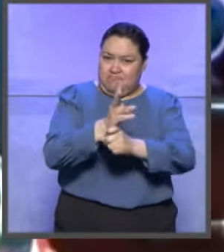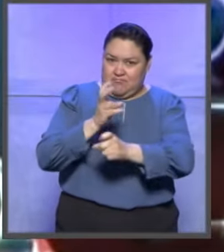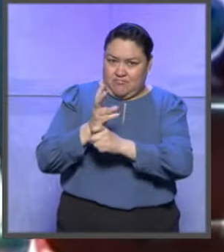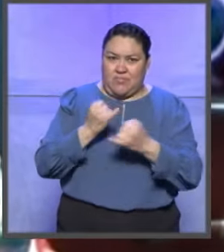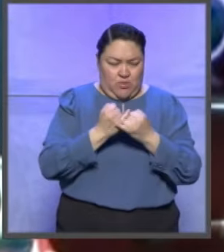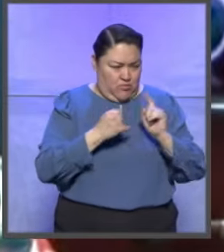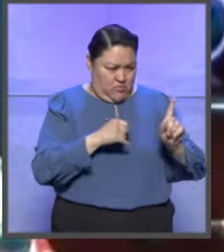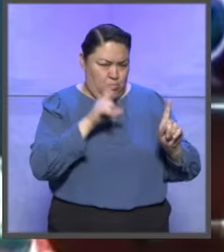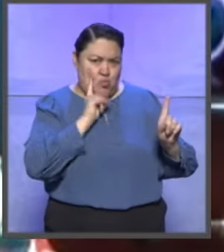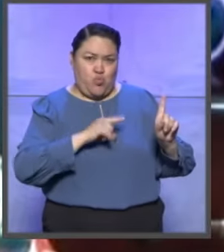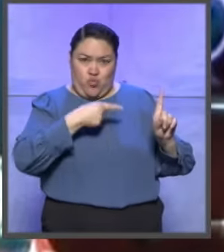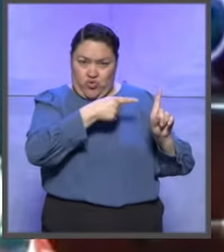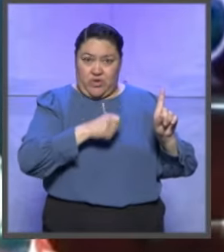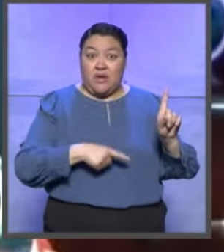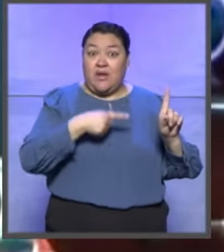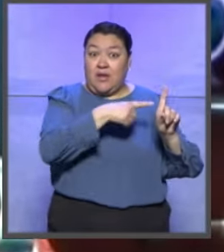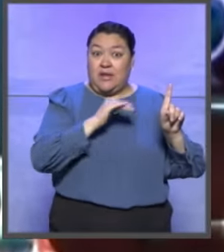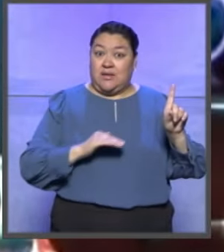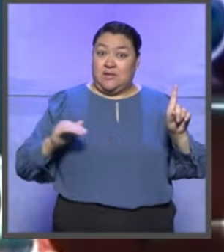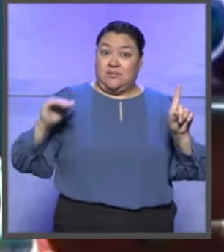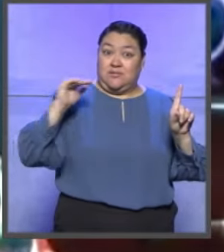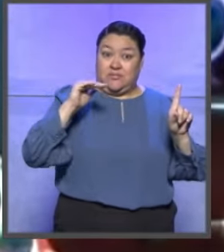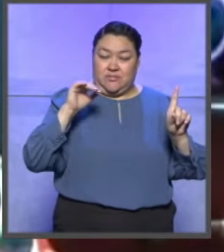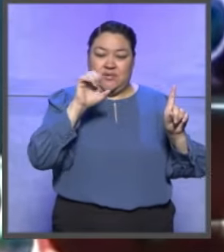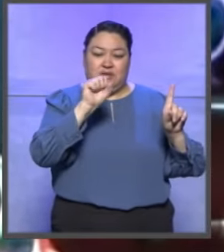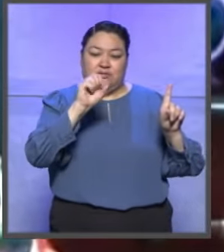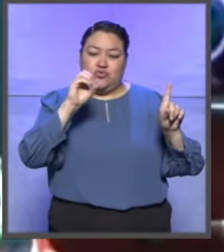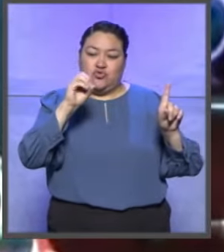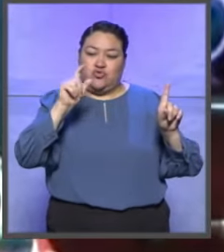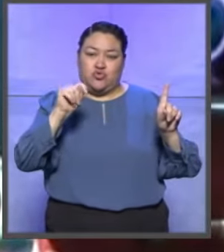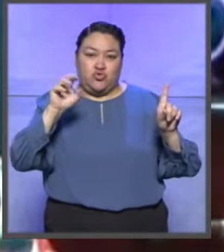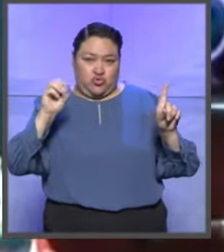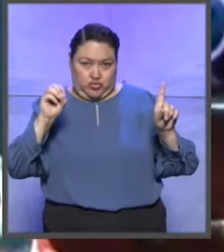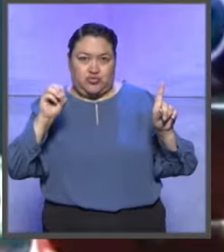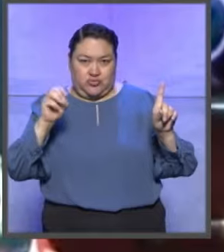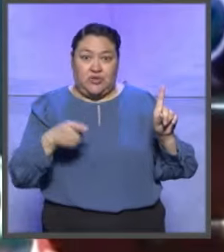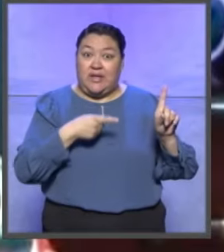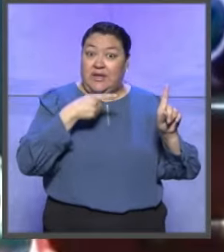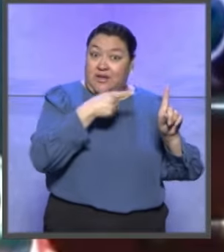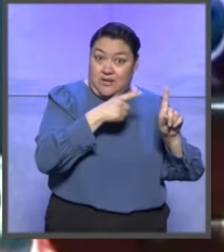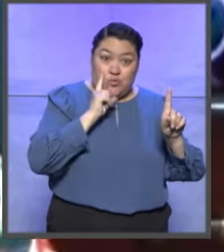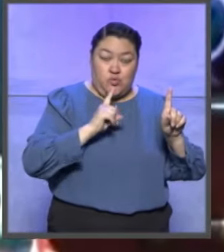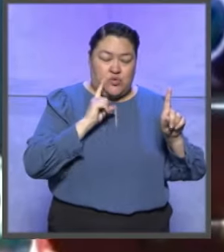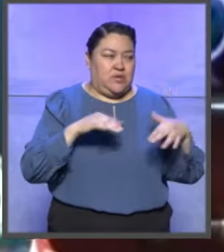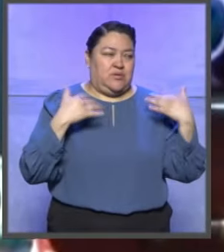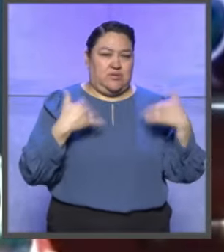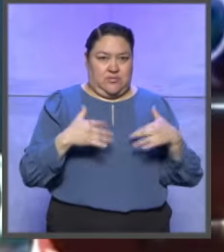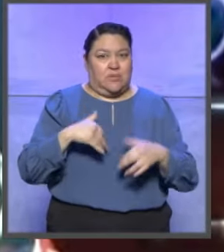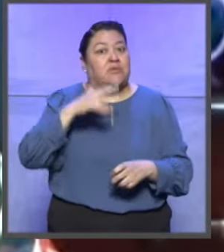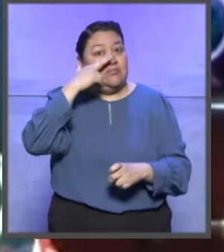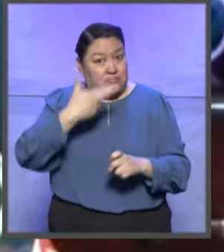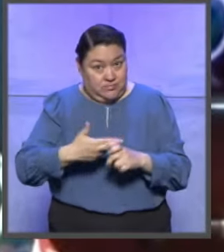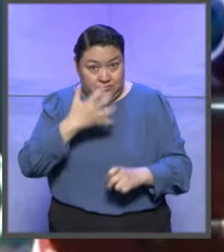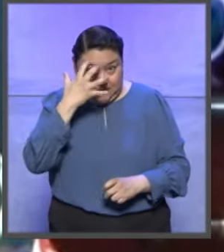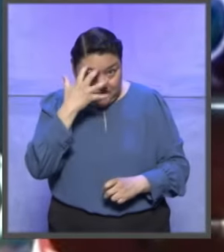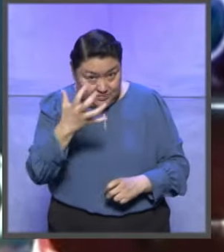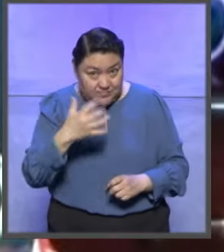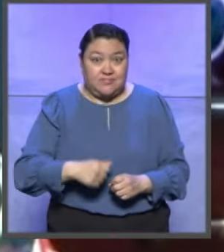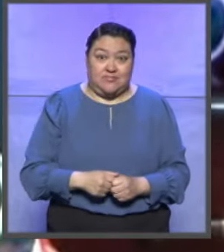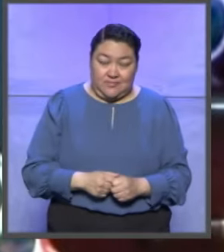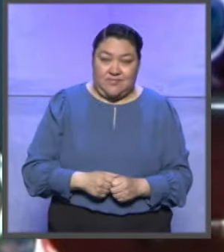que es mujer, la magistrada Mónica Aralí Soto Fregoso. Es un gran reto. Y te